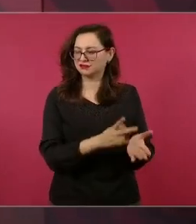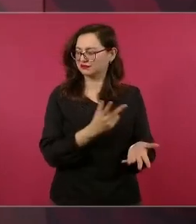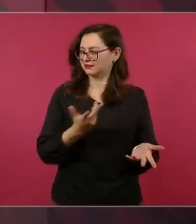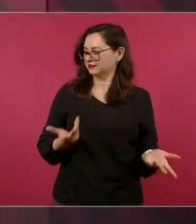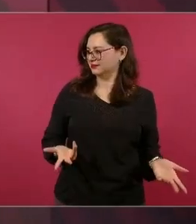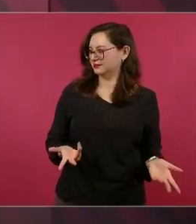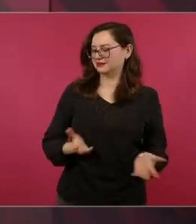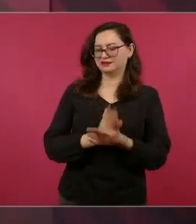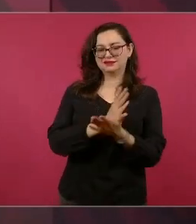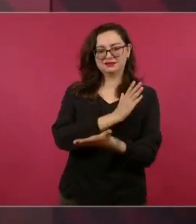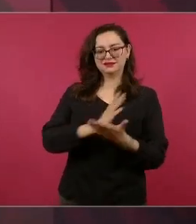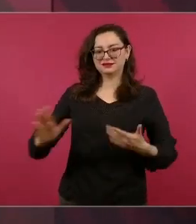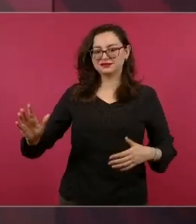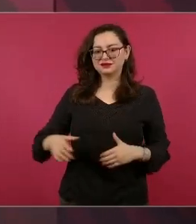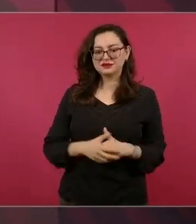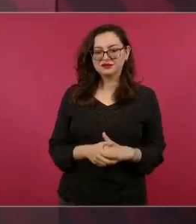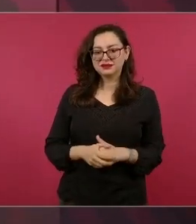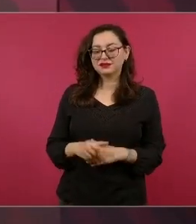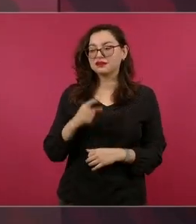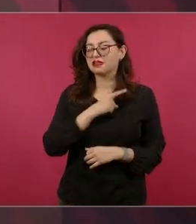justicia,